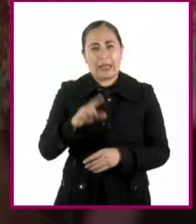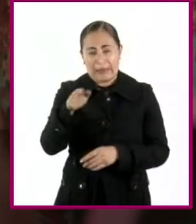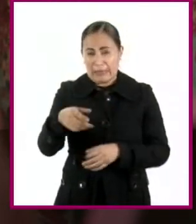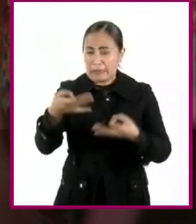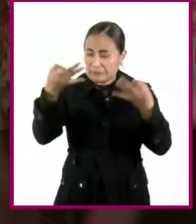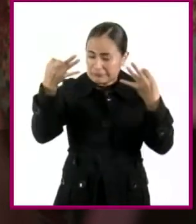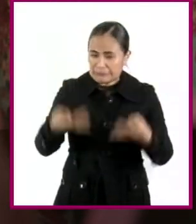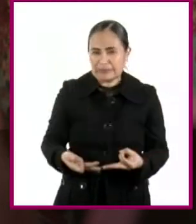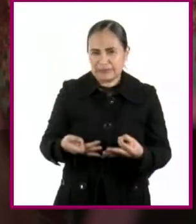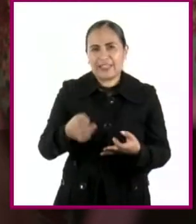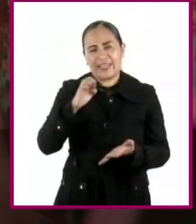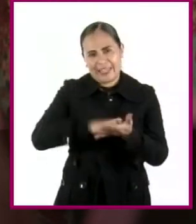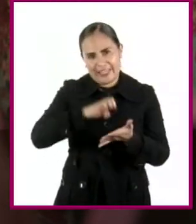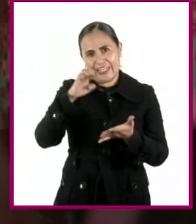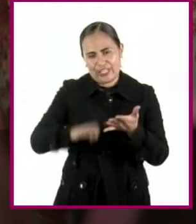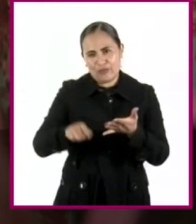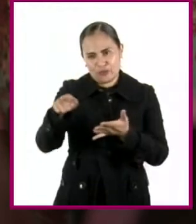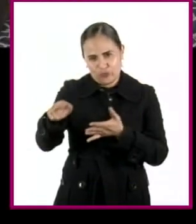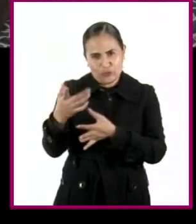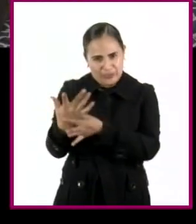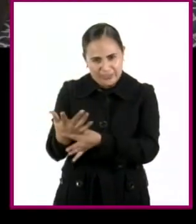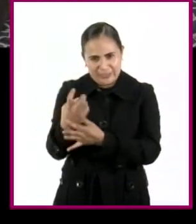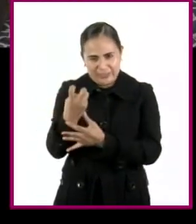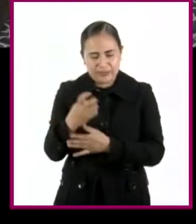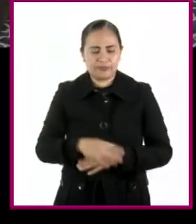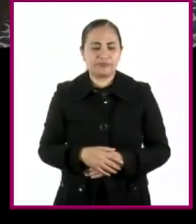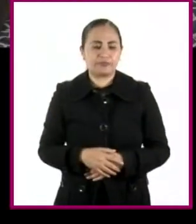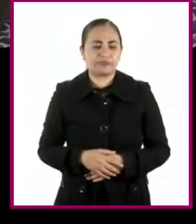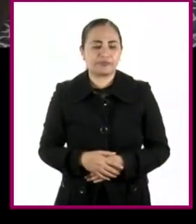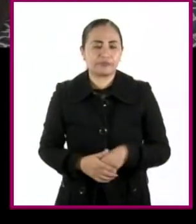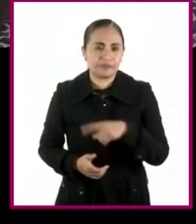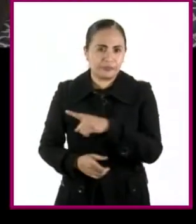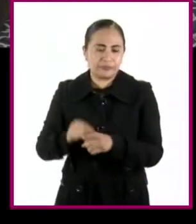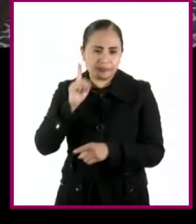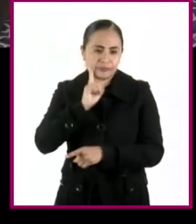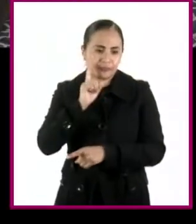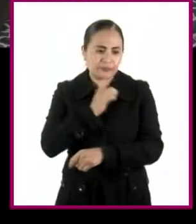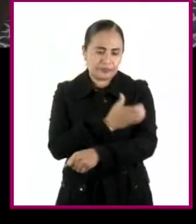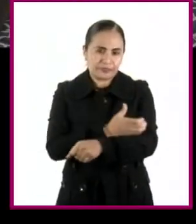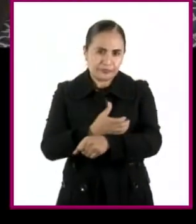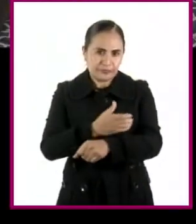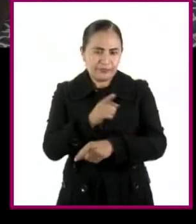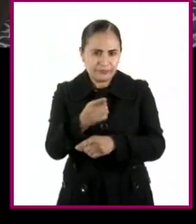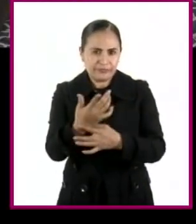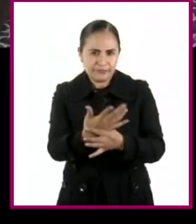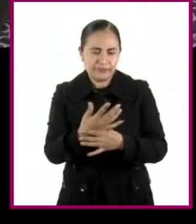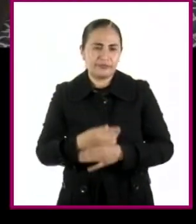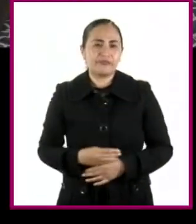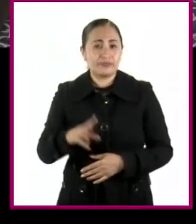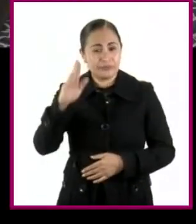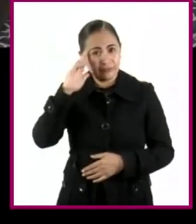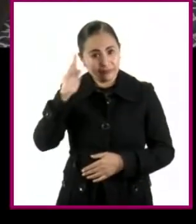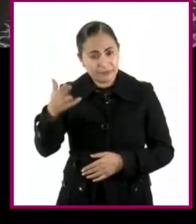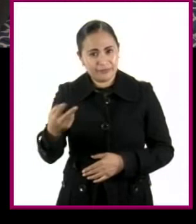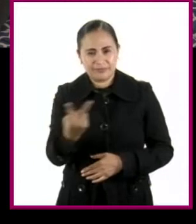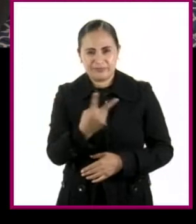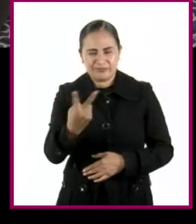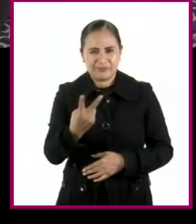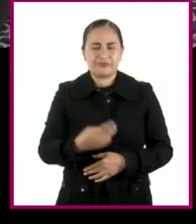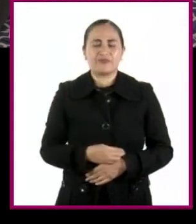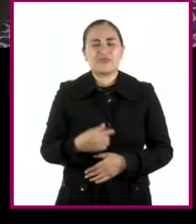perfecto para ejemplificar lo que dices. Nuestra compita dice: hola investigadores, quiero decirles que estoy